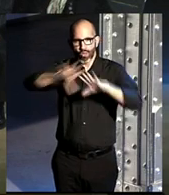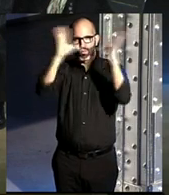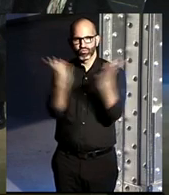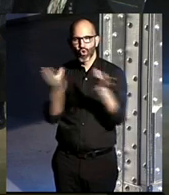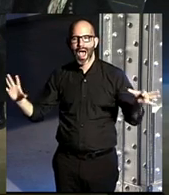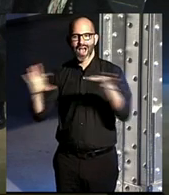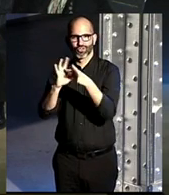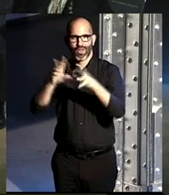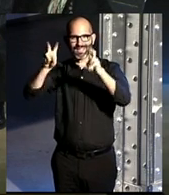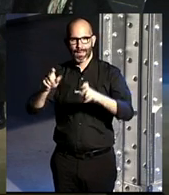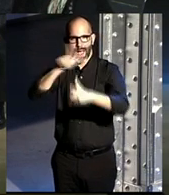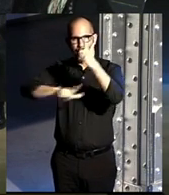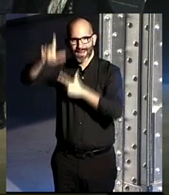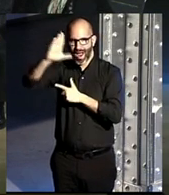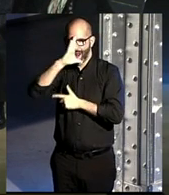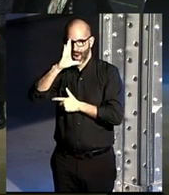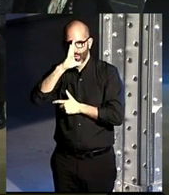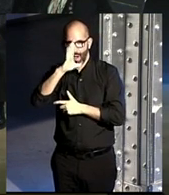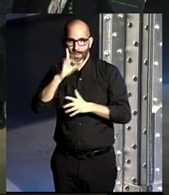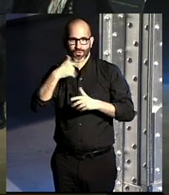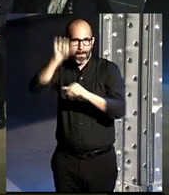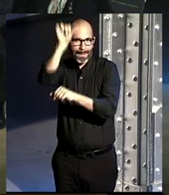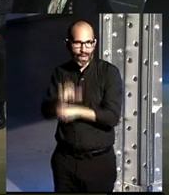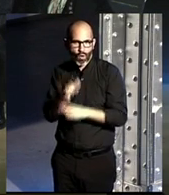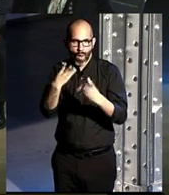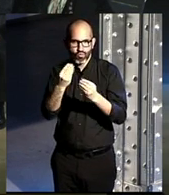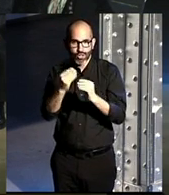películas de novelas de Verne. Hay